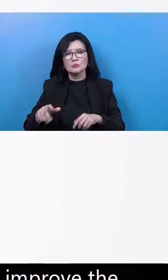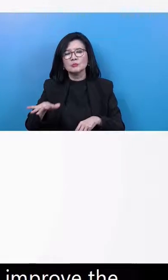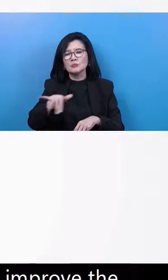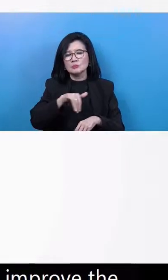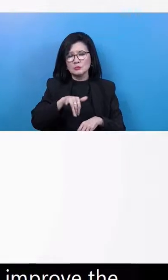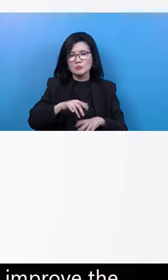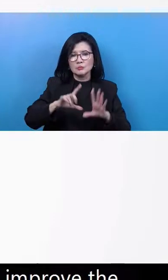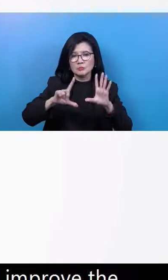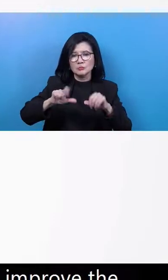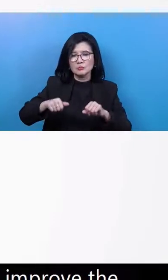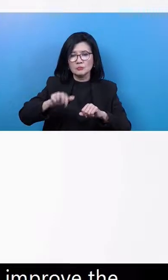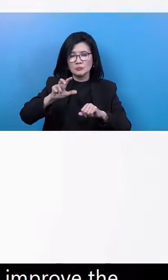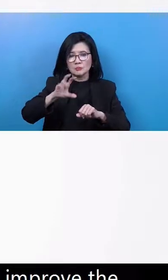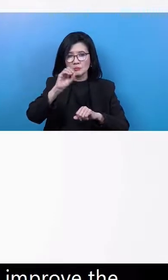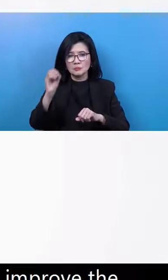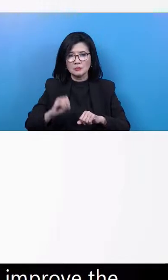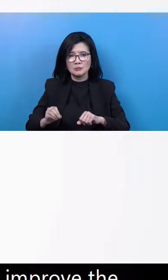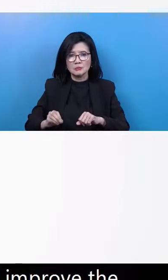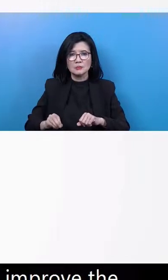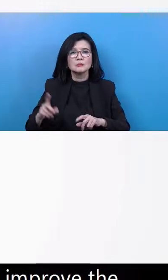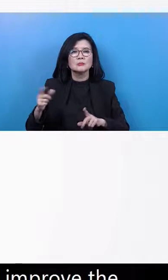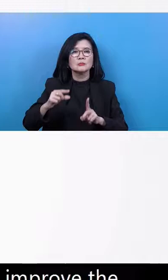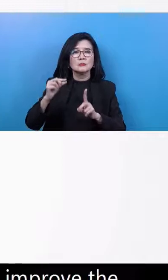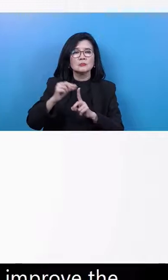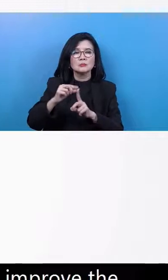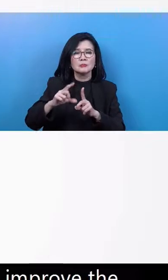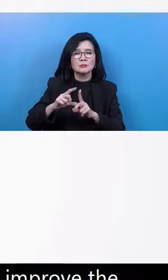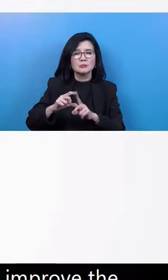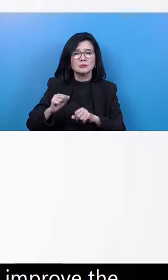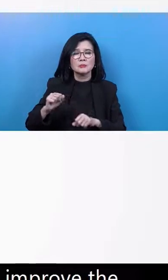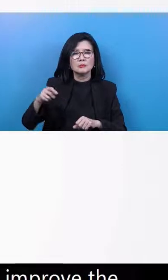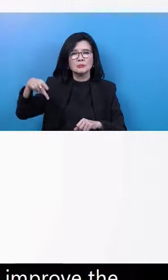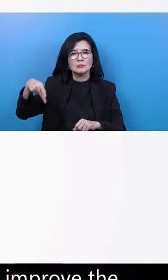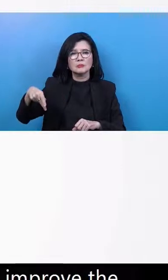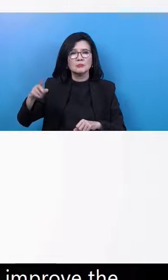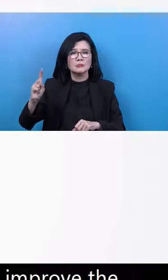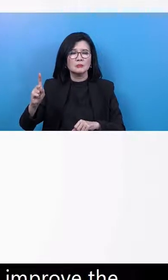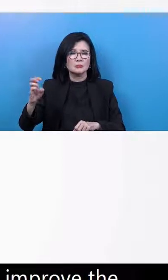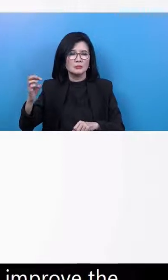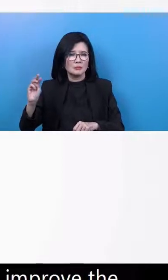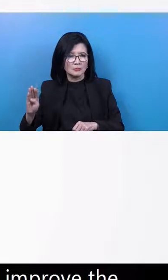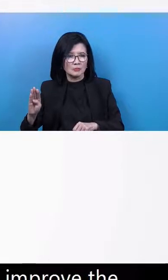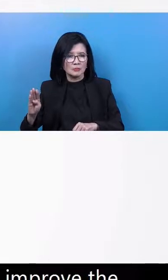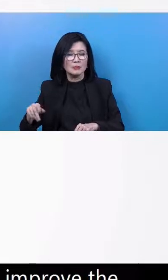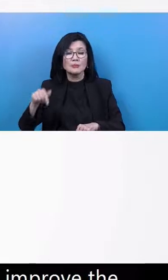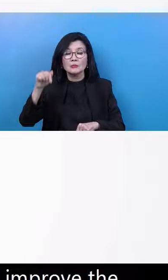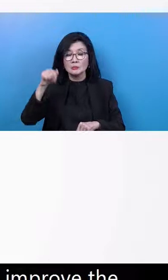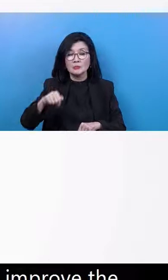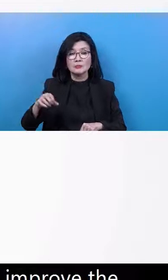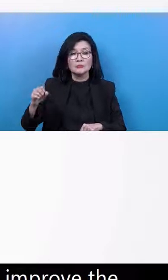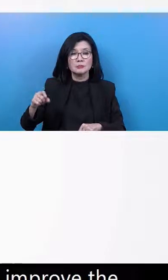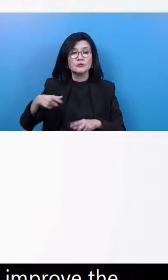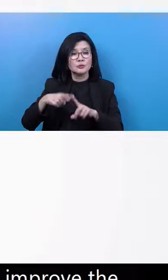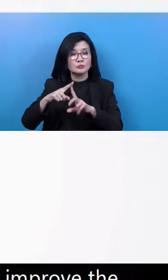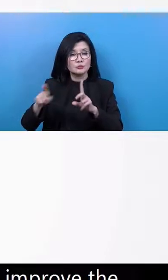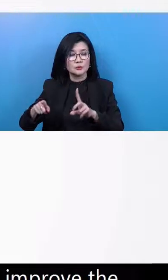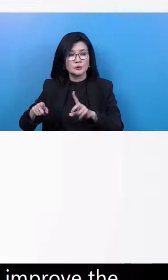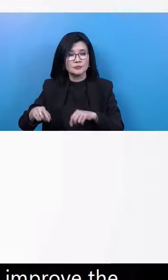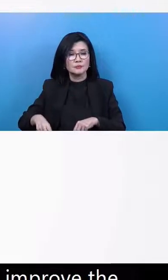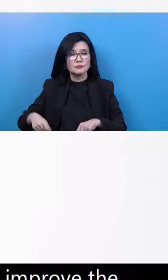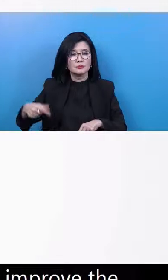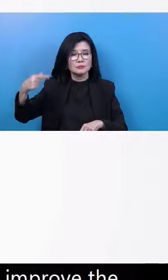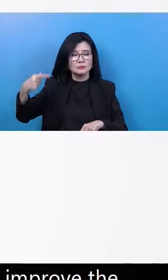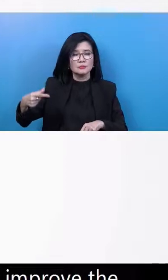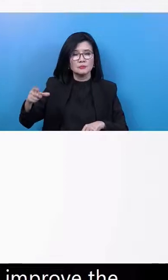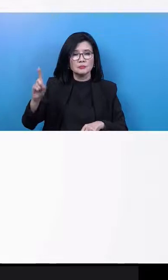una severa deuda, a un aumento de la deuda. Pero debemos destacar, y es muy importante, que en el año